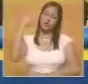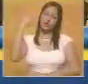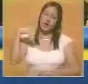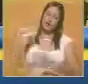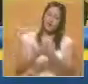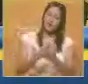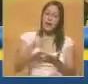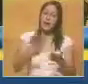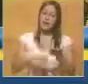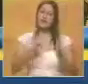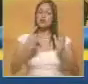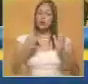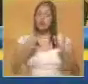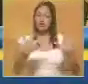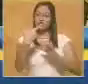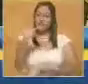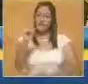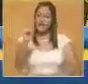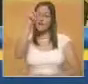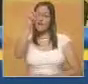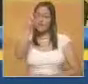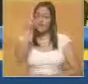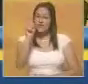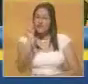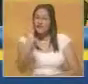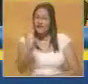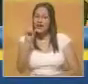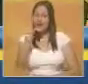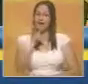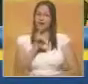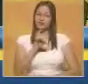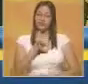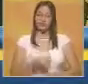a 1830, 20 años,